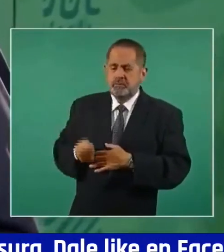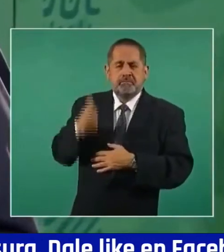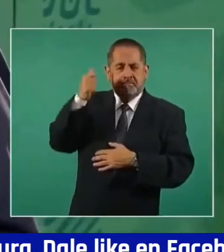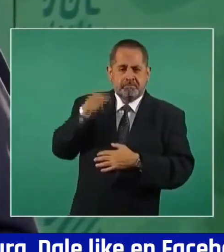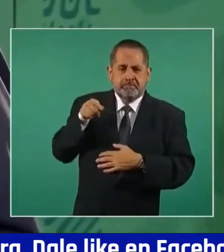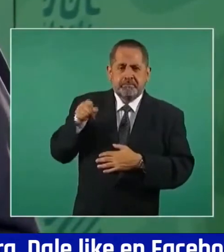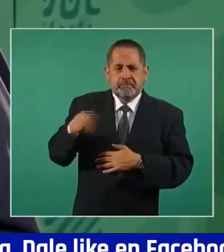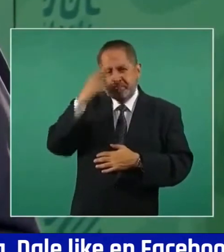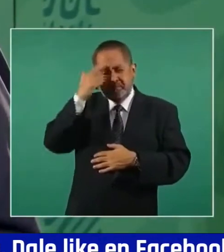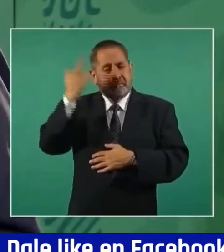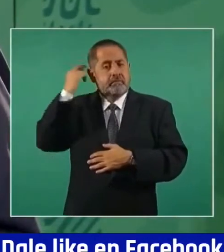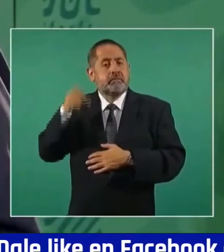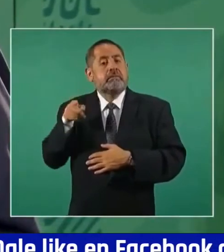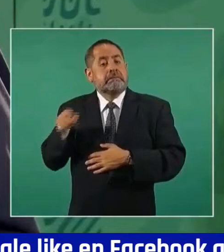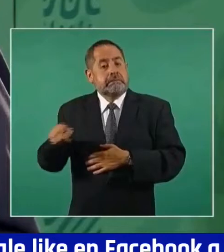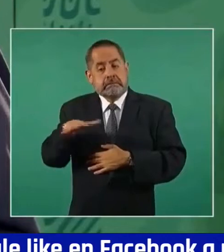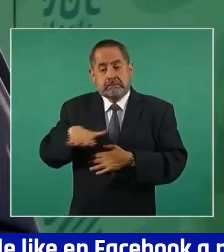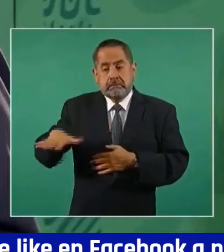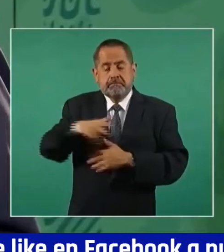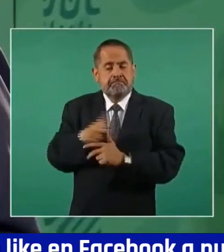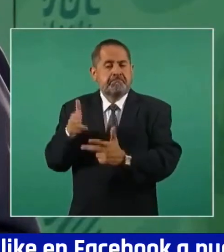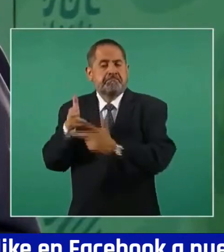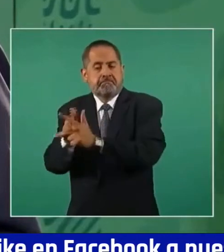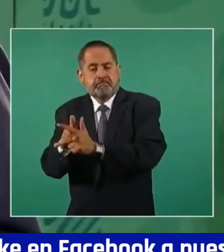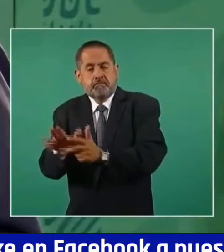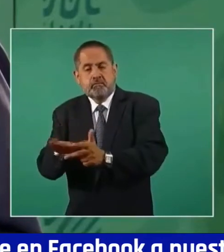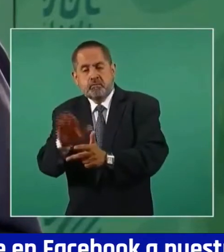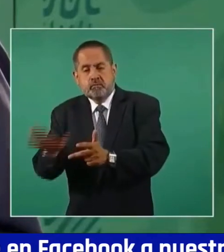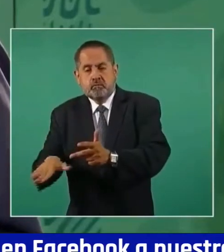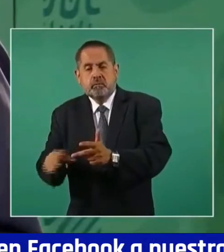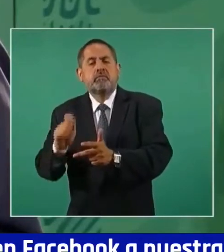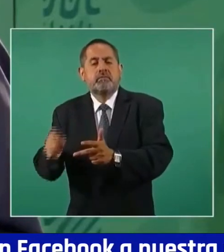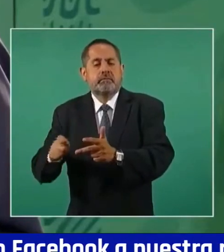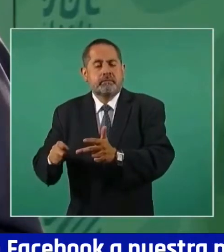donde se asesinó a Vicente Guerrero.